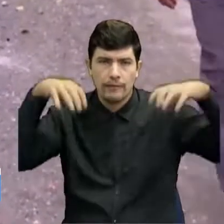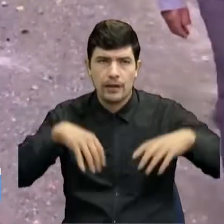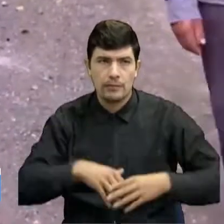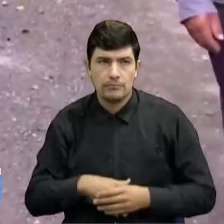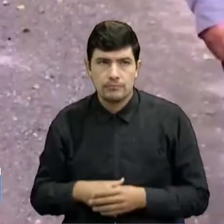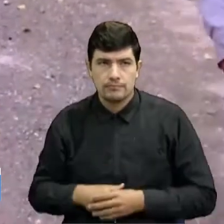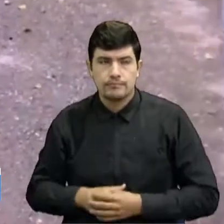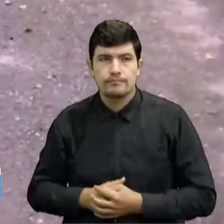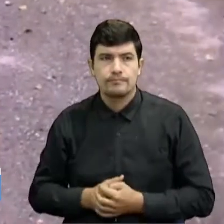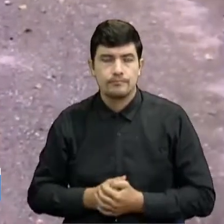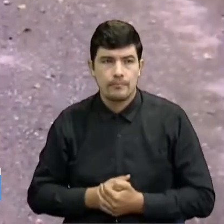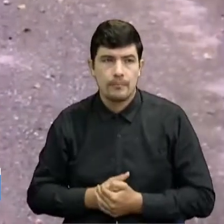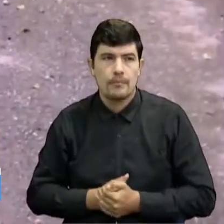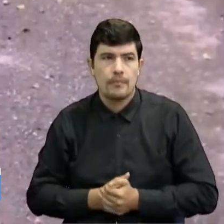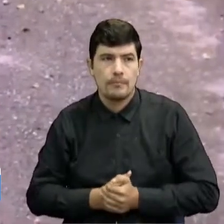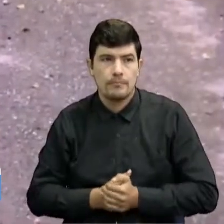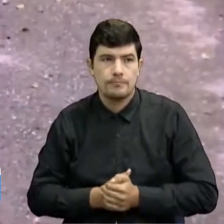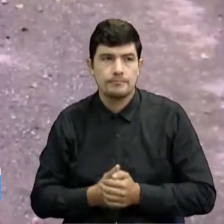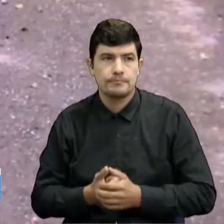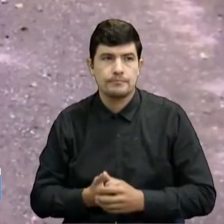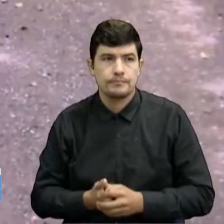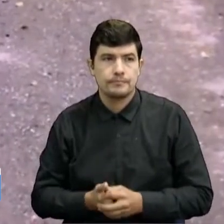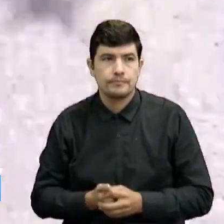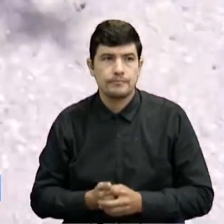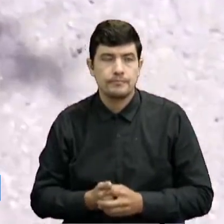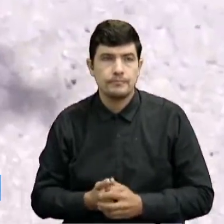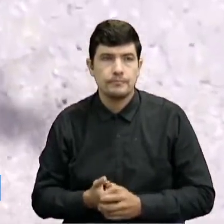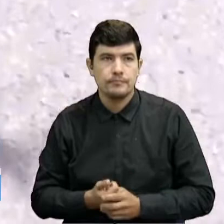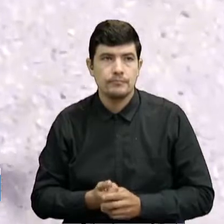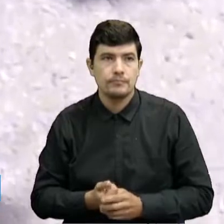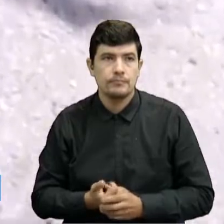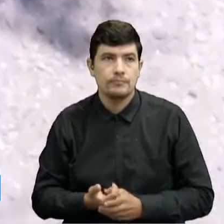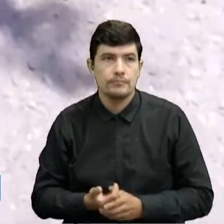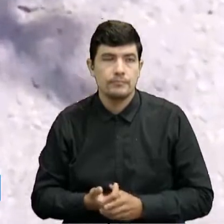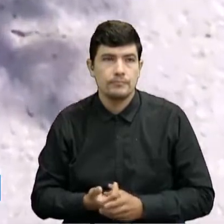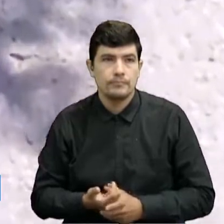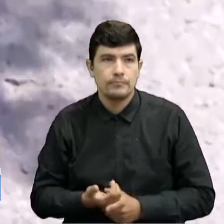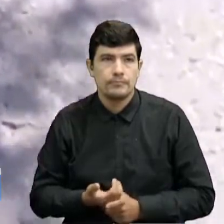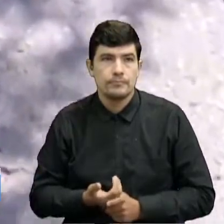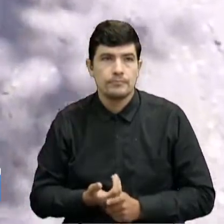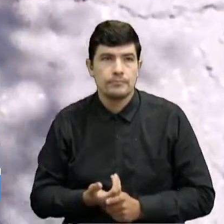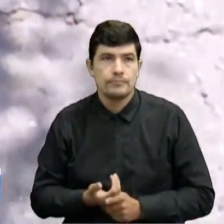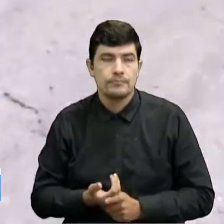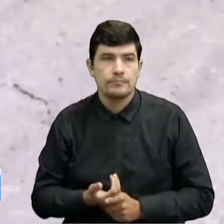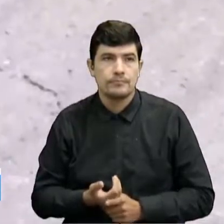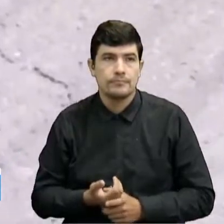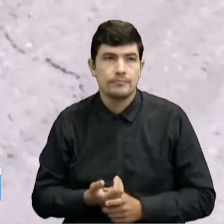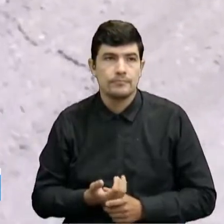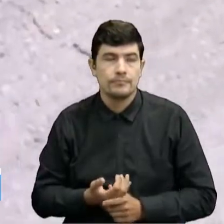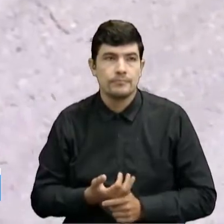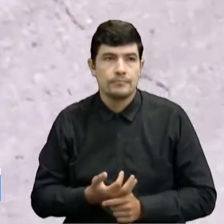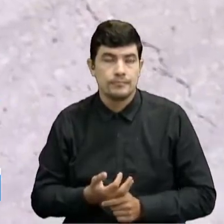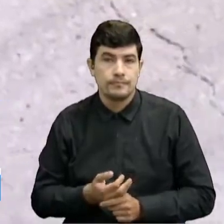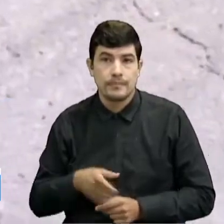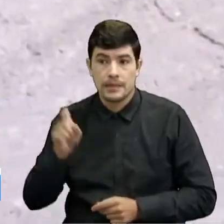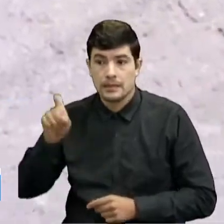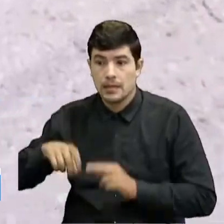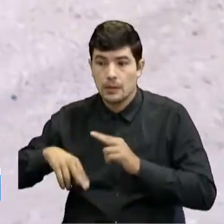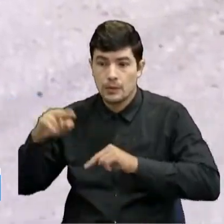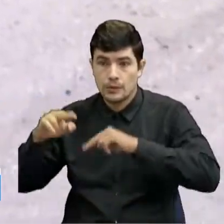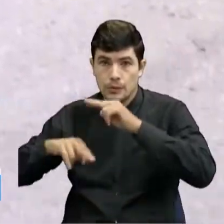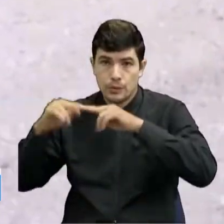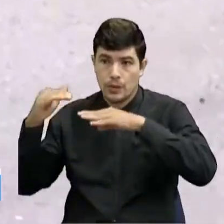del gobierno municipal, porque ahí hay mucho, hay que hacer muros, hay que arreglar muros, hay que arreglar la